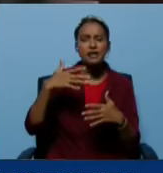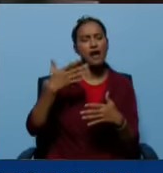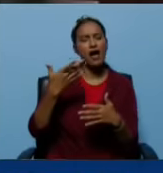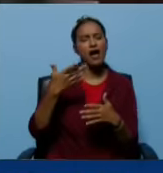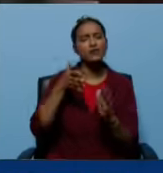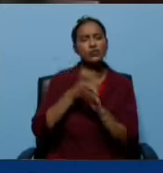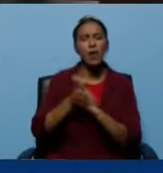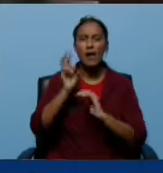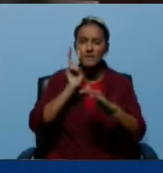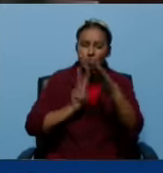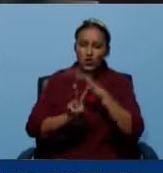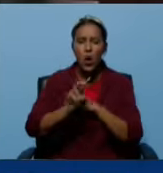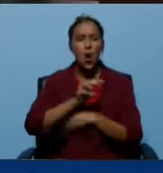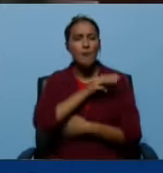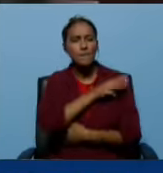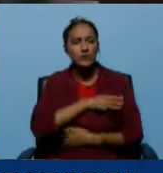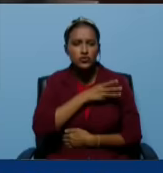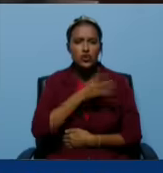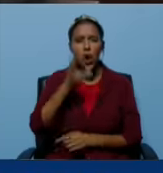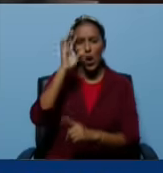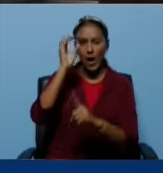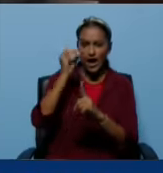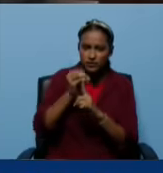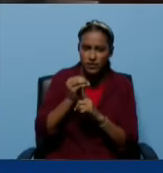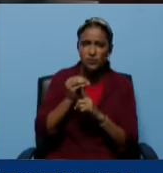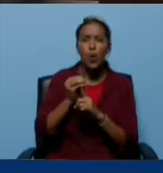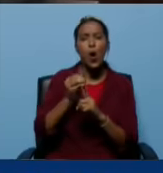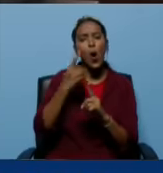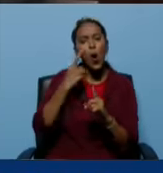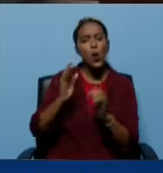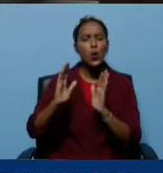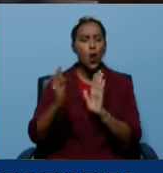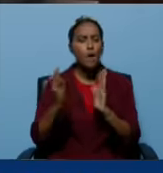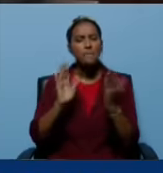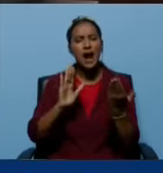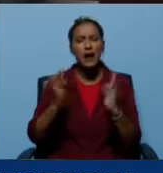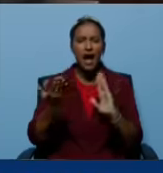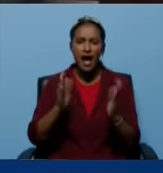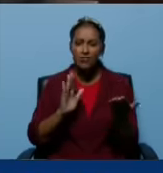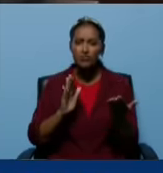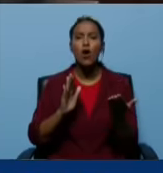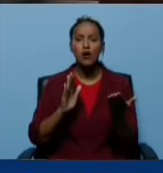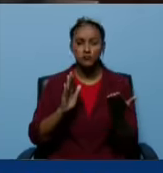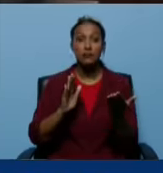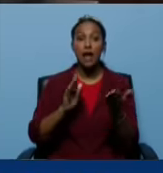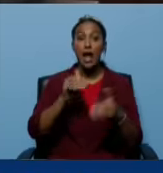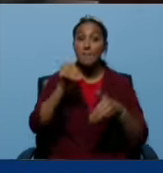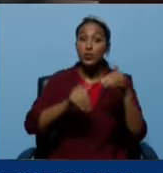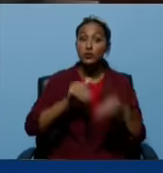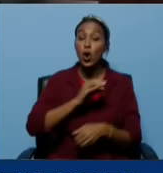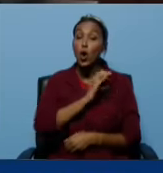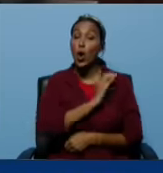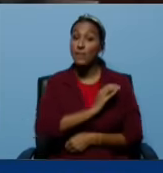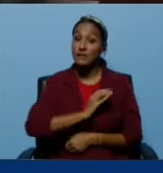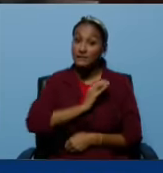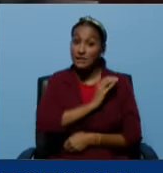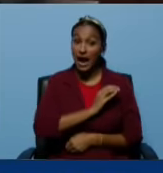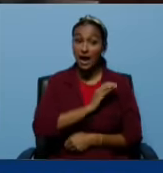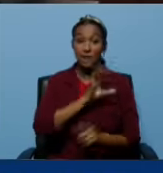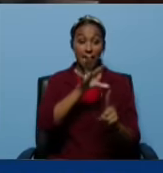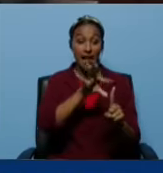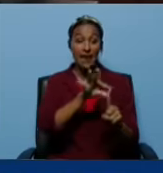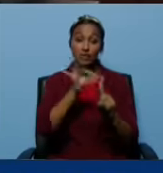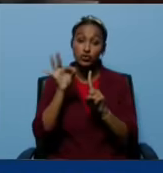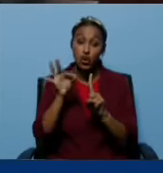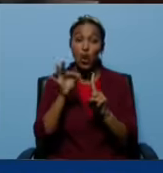derecho comparado en situaciones semejantes, en procesos comiciales para la elección del presidente de la República